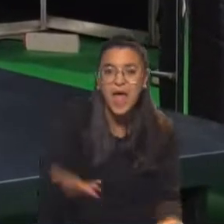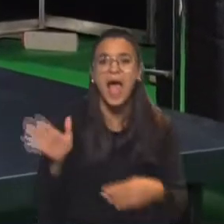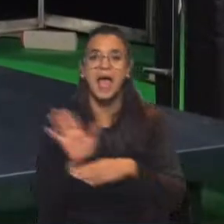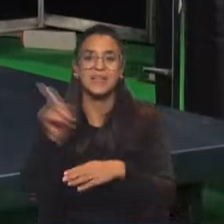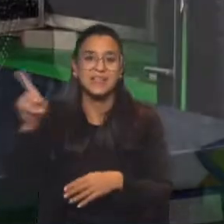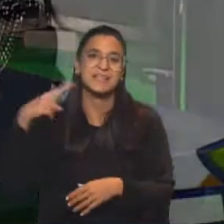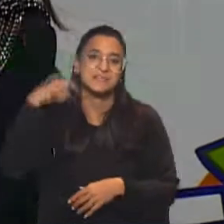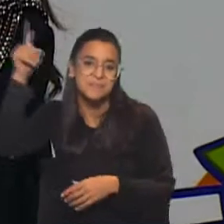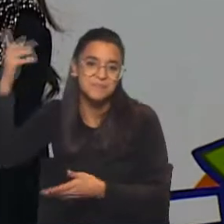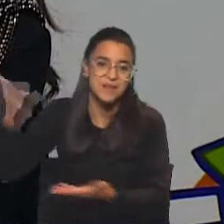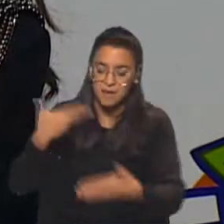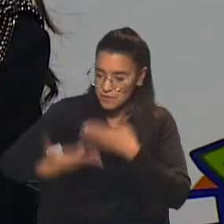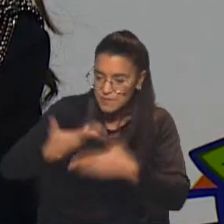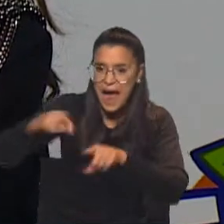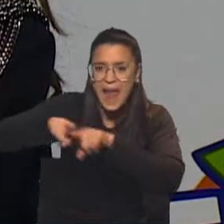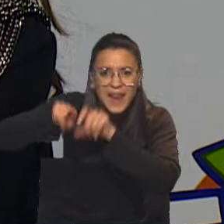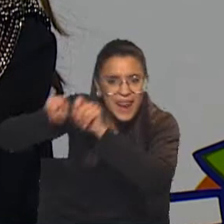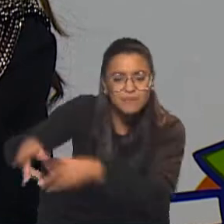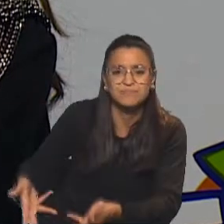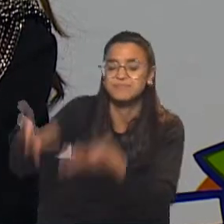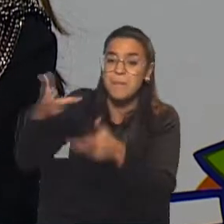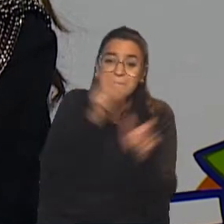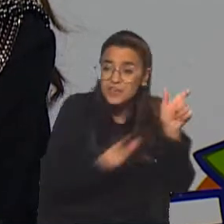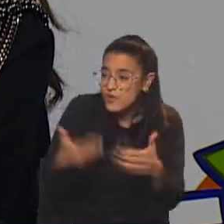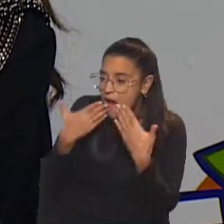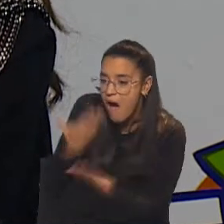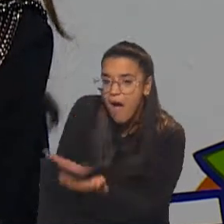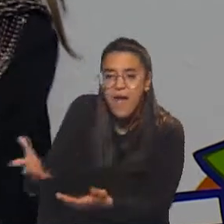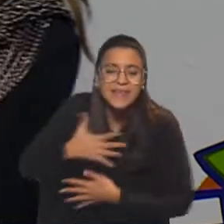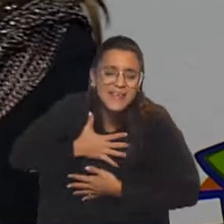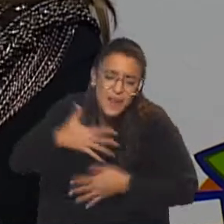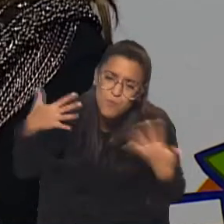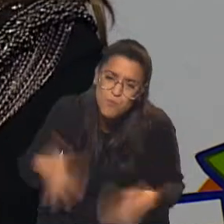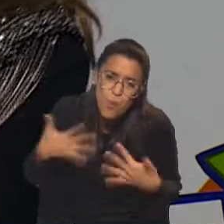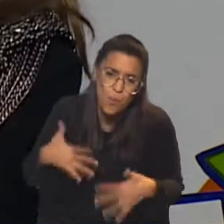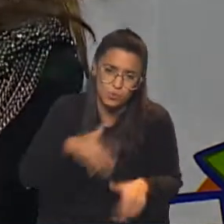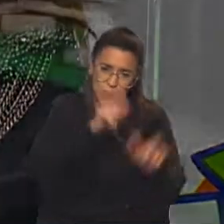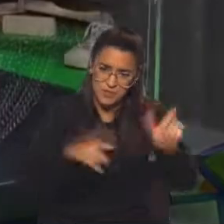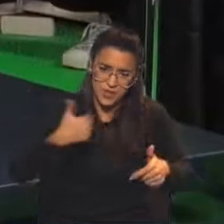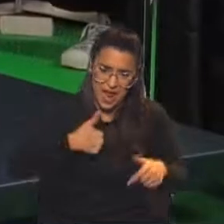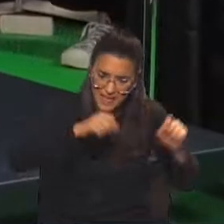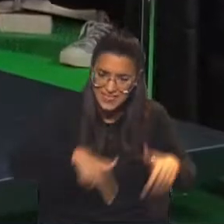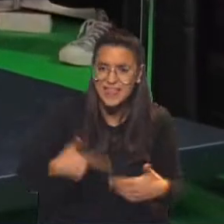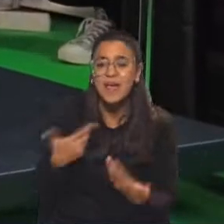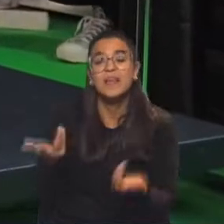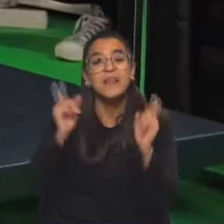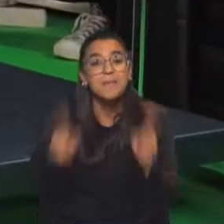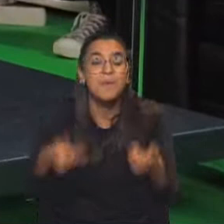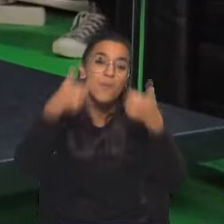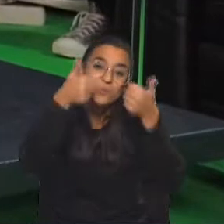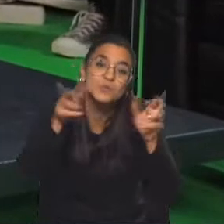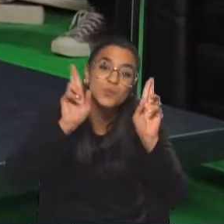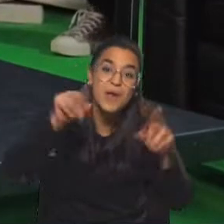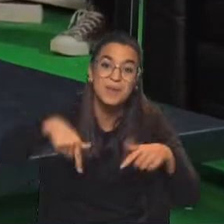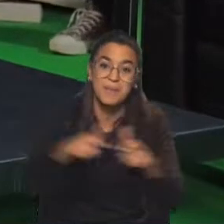internacional, tu crecimiento, toda tu carrera. La gente te admira un montón, los argentinos te quieren muchísimo, así que muchísimos éxitos también con esta nueva